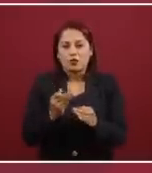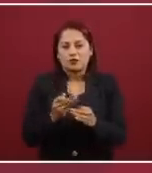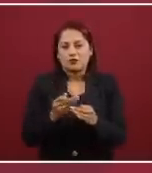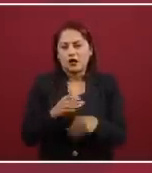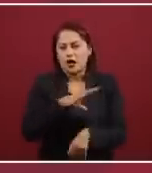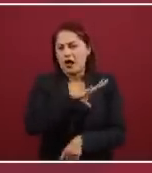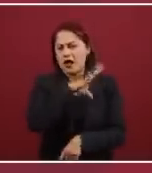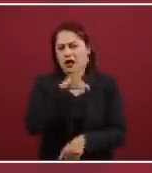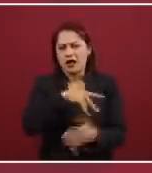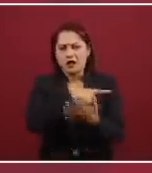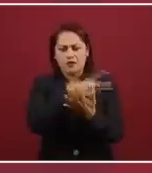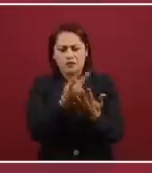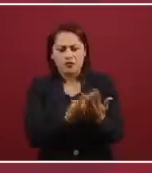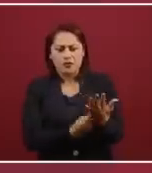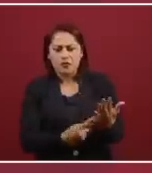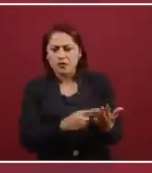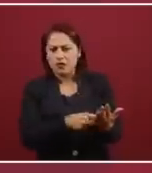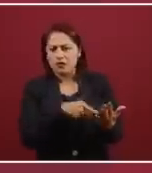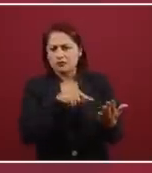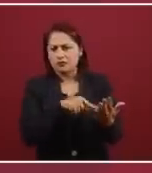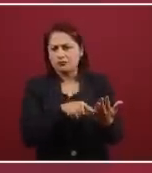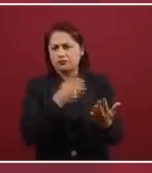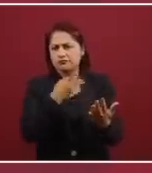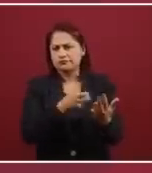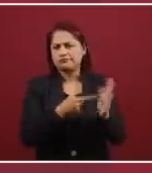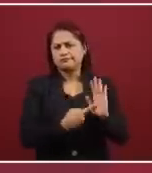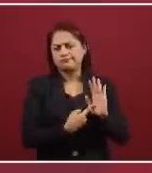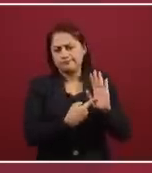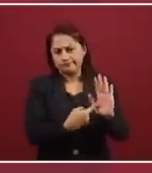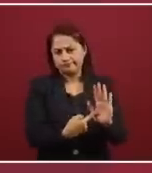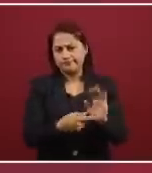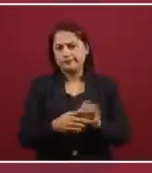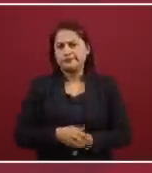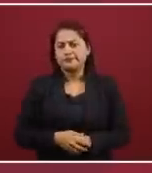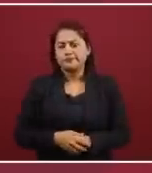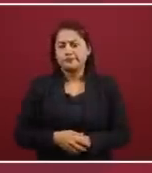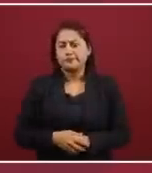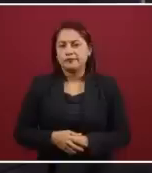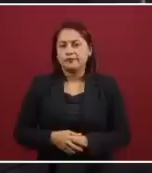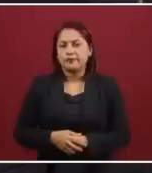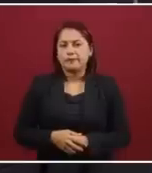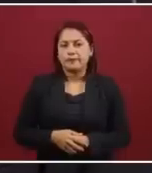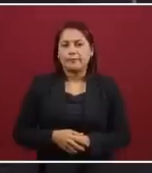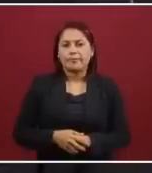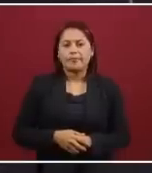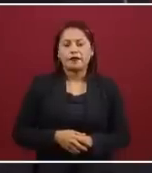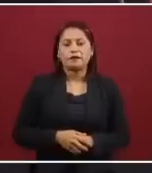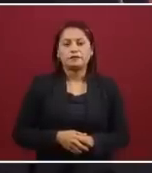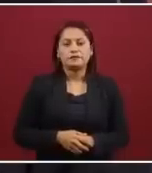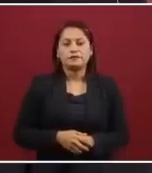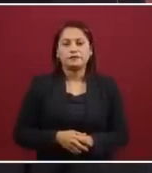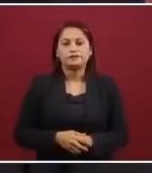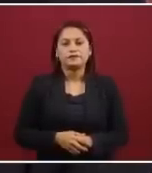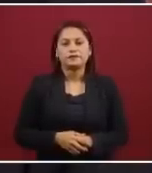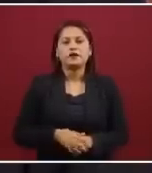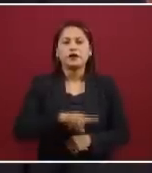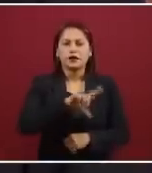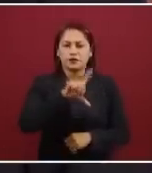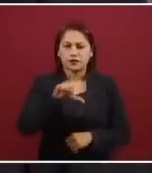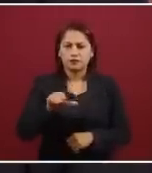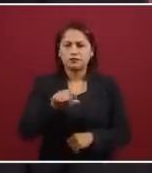se expone y van a tener ustedes toda la